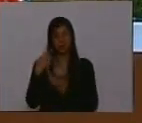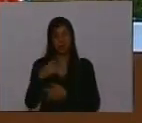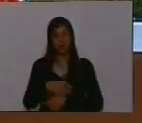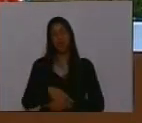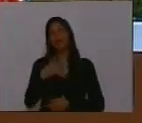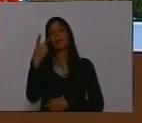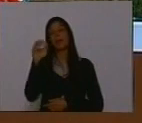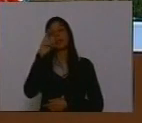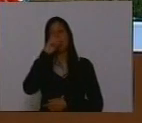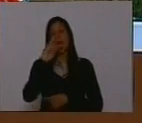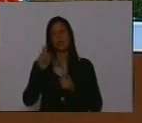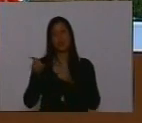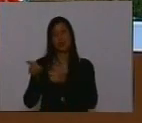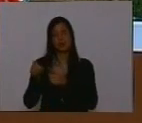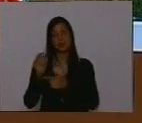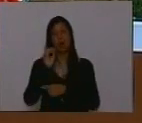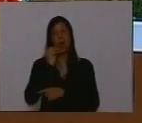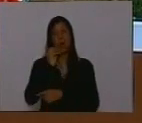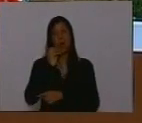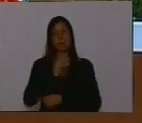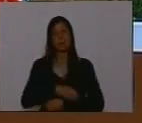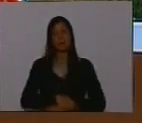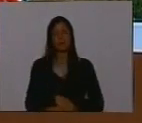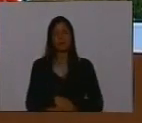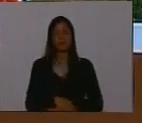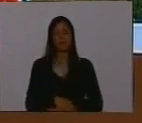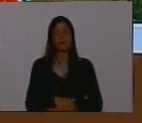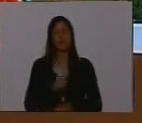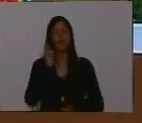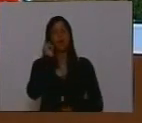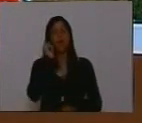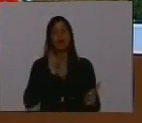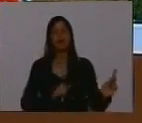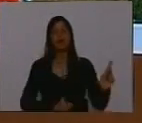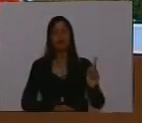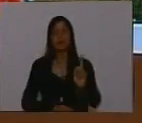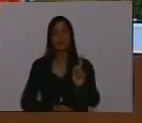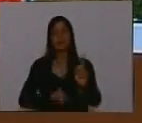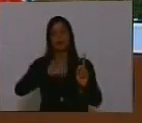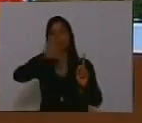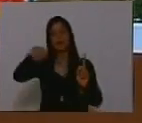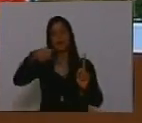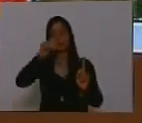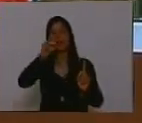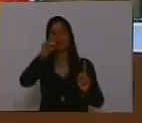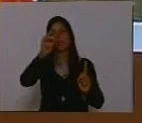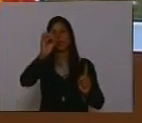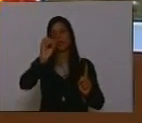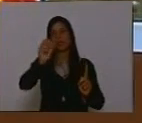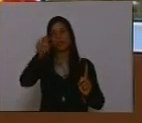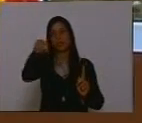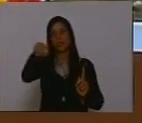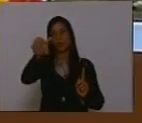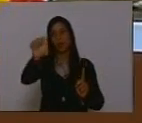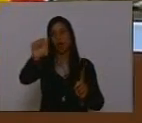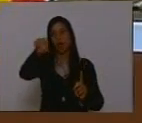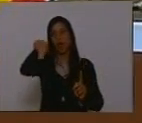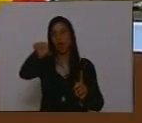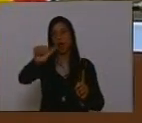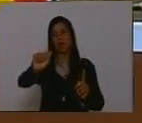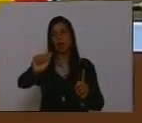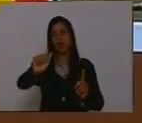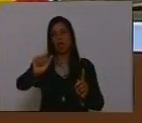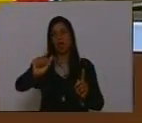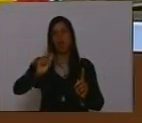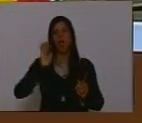Vamos ahora a darle el derecho de palabra a la constituyente Joana Sánchez, del estado Aragua, deportista